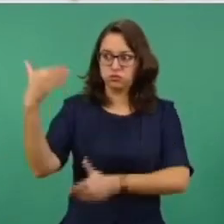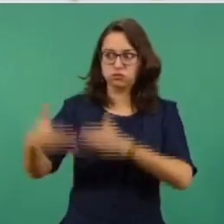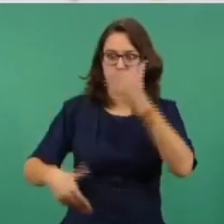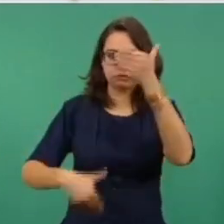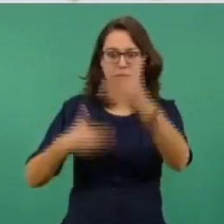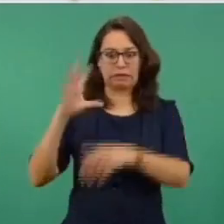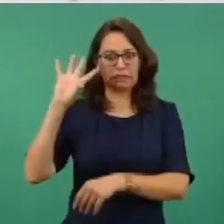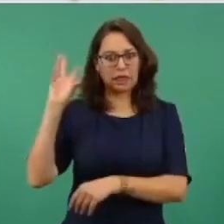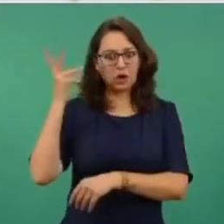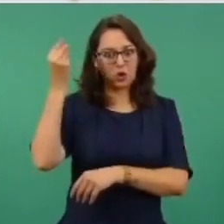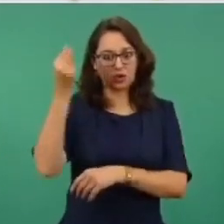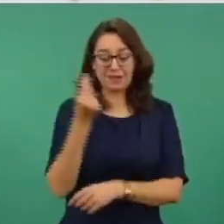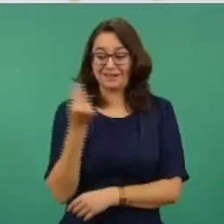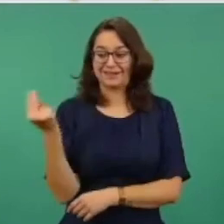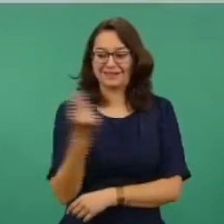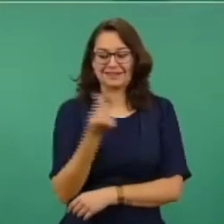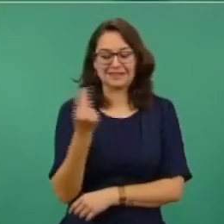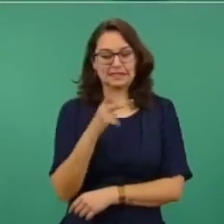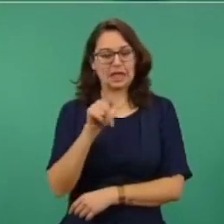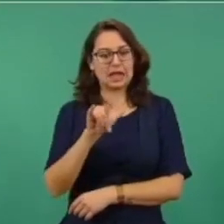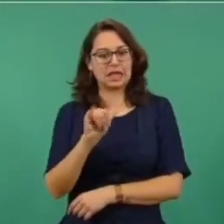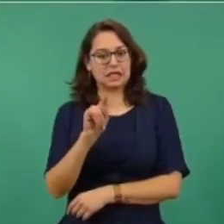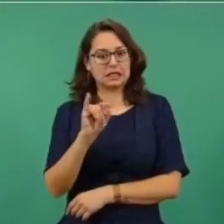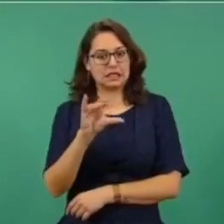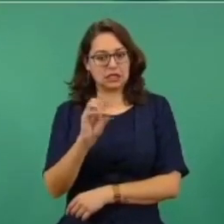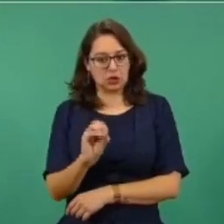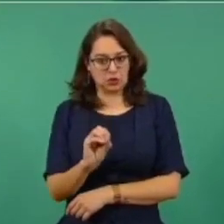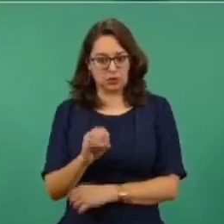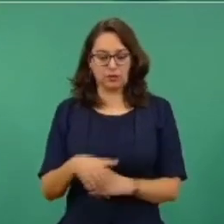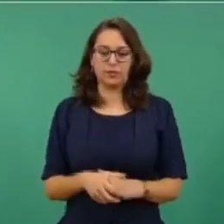nuestros hijos y para los que vienen detrás.